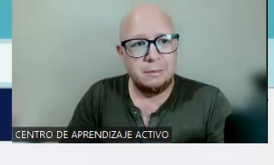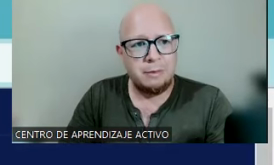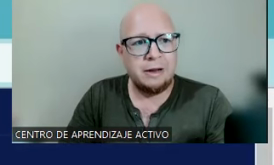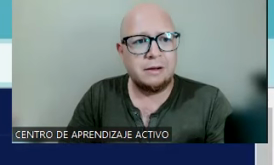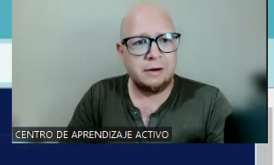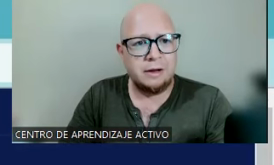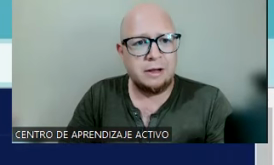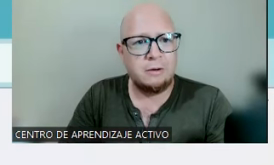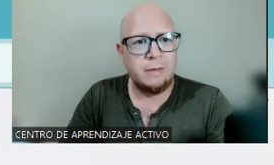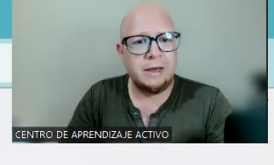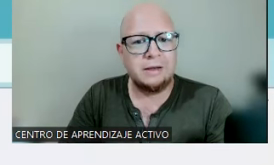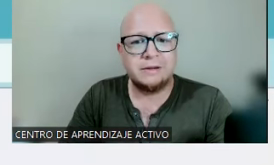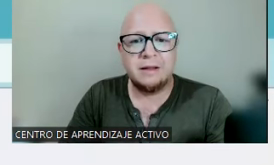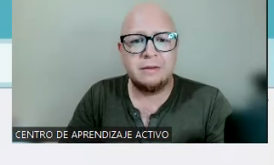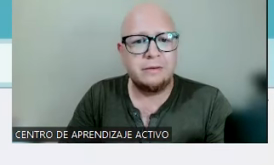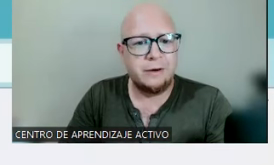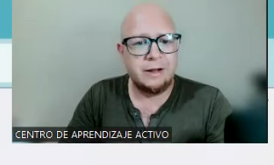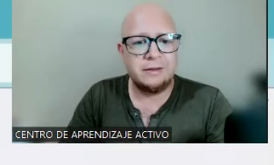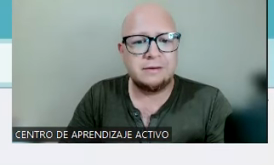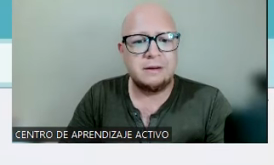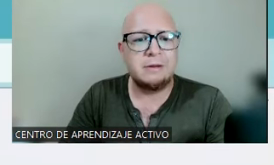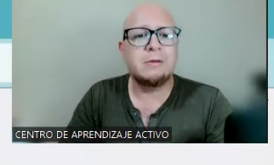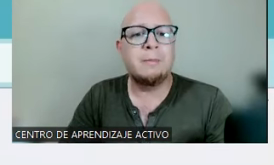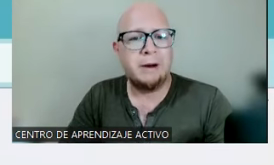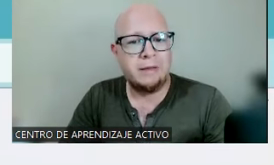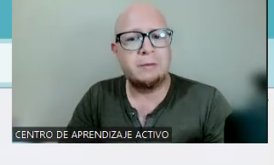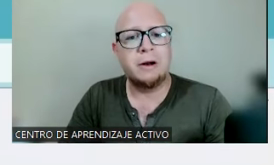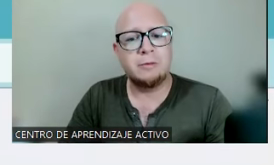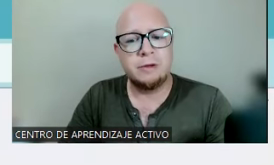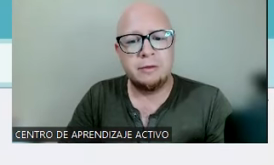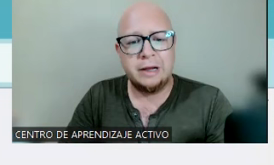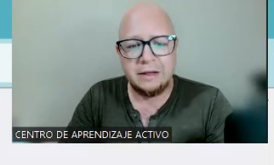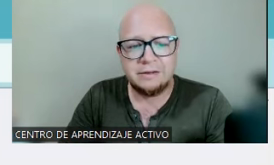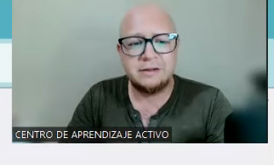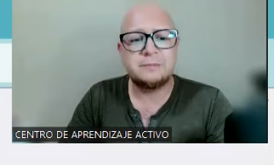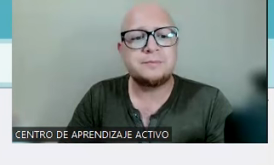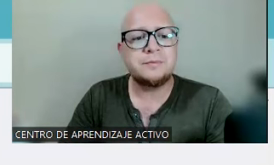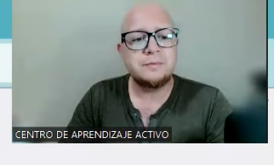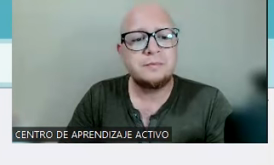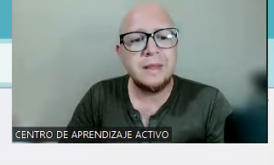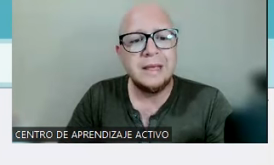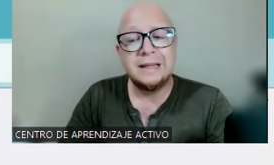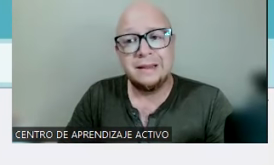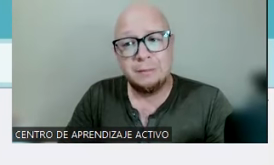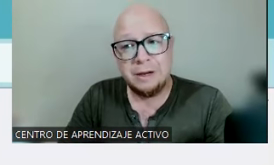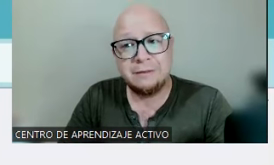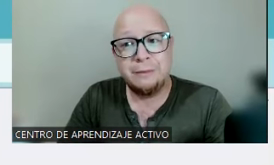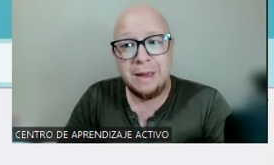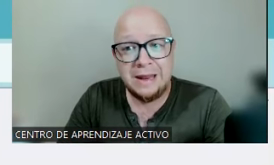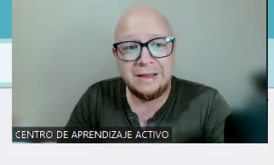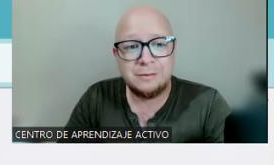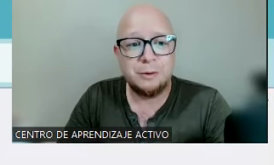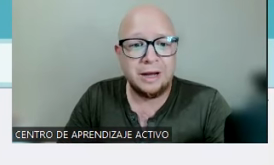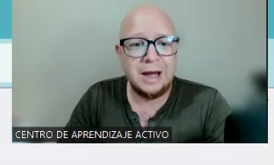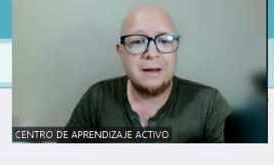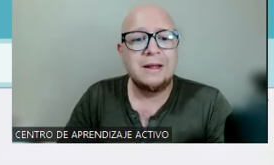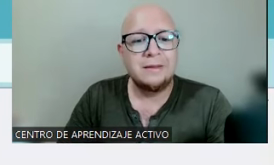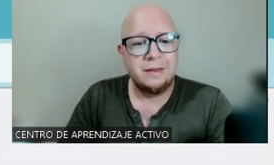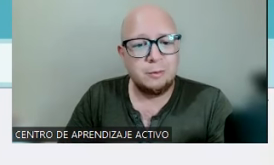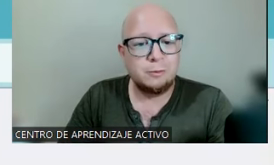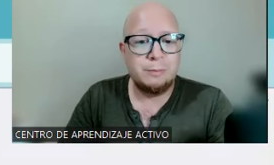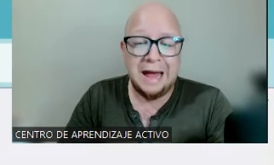Pero miren, reitero, aquí están diferentes elementos. Está para decorar tu salón de clases. Tenemos las efemérides por